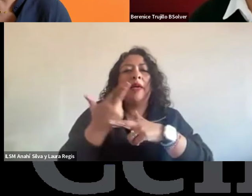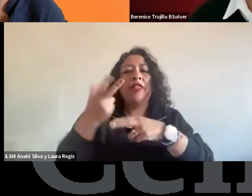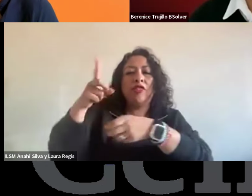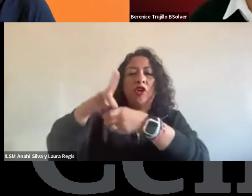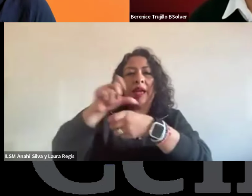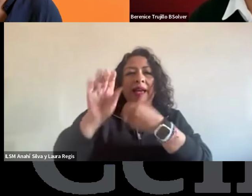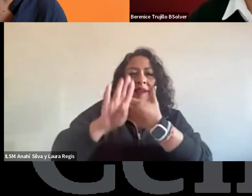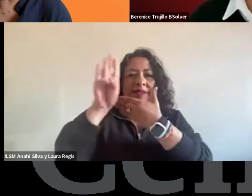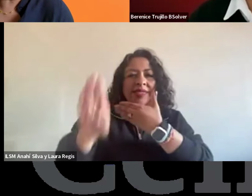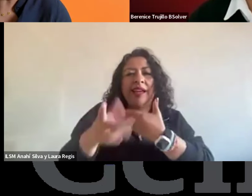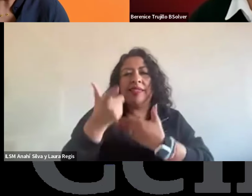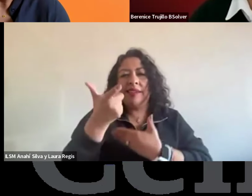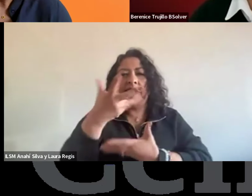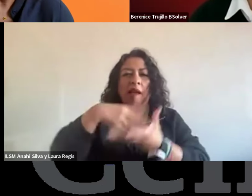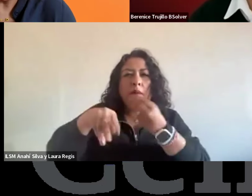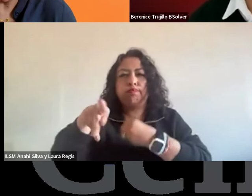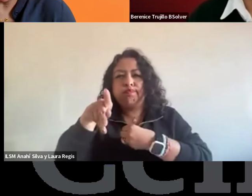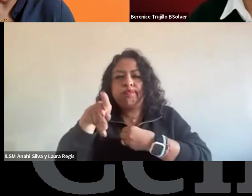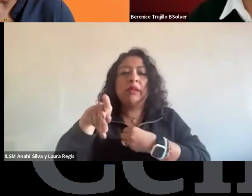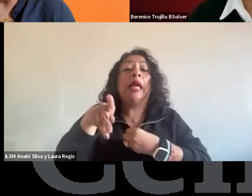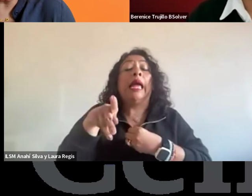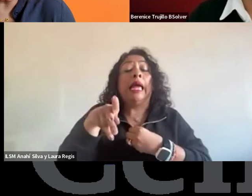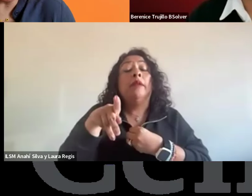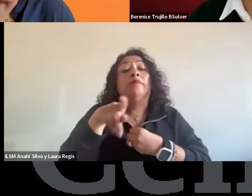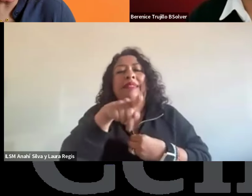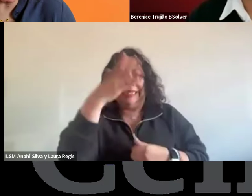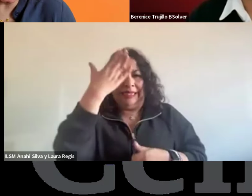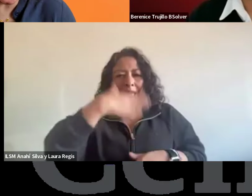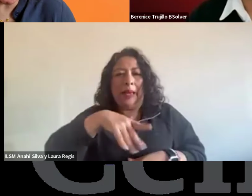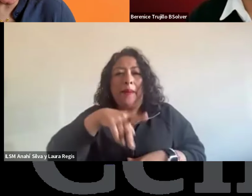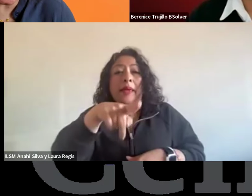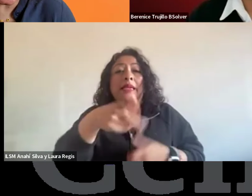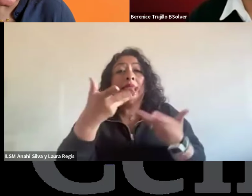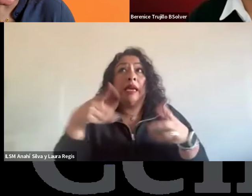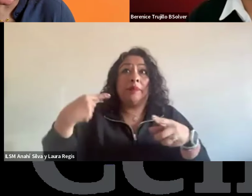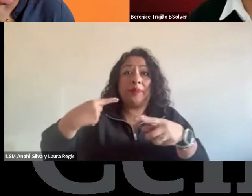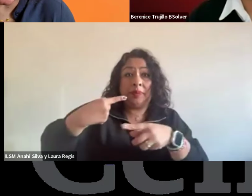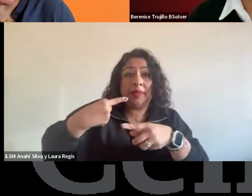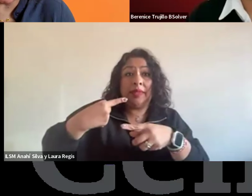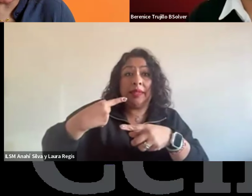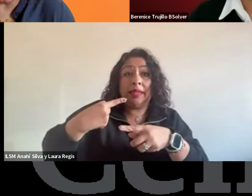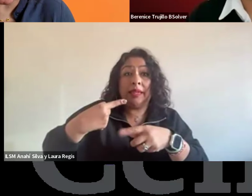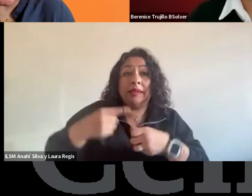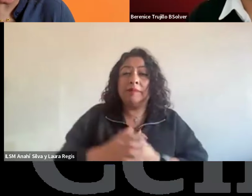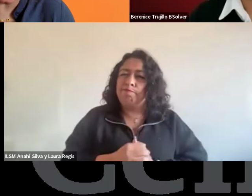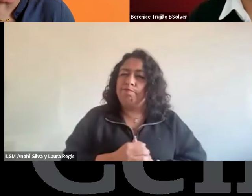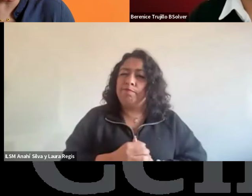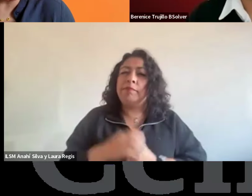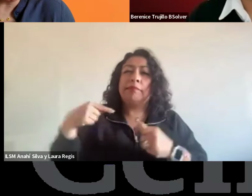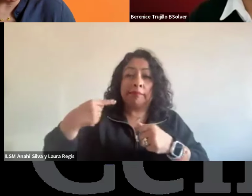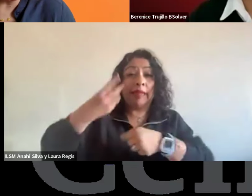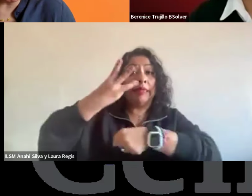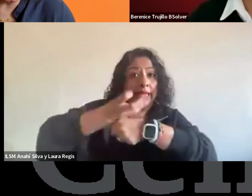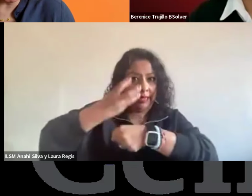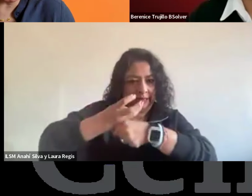en la prevención del lavado de dinero. Y como ustedes saben, esta ya es nuestra parte